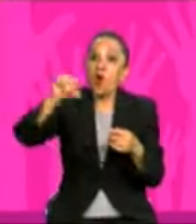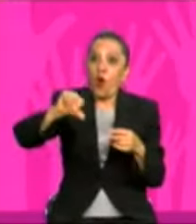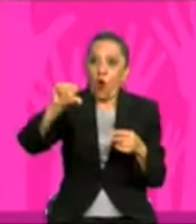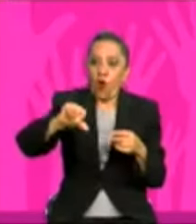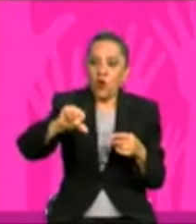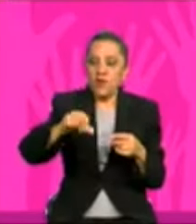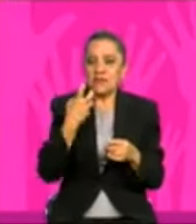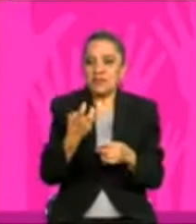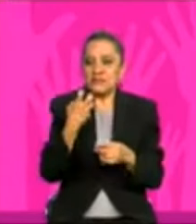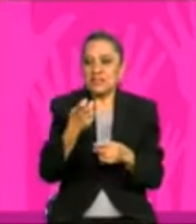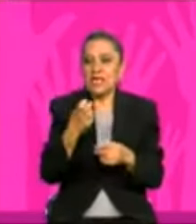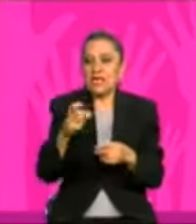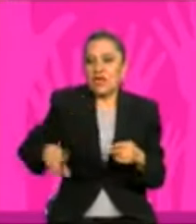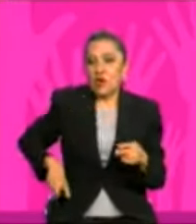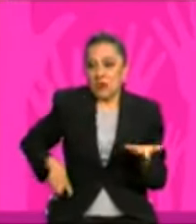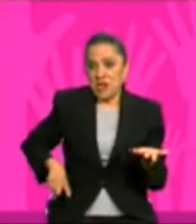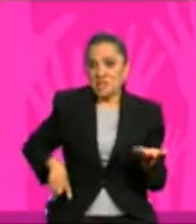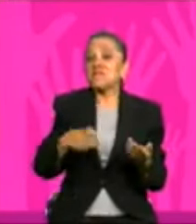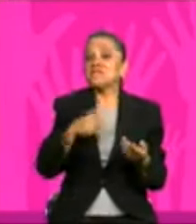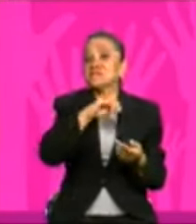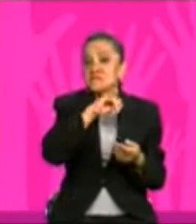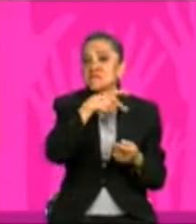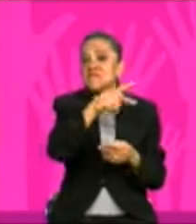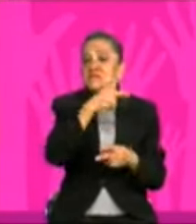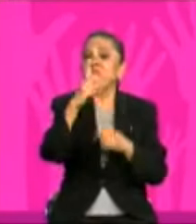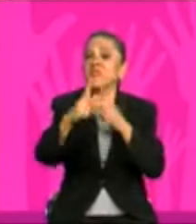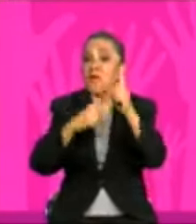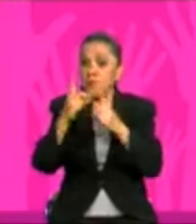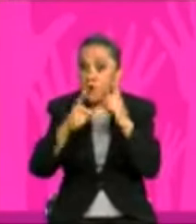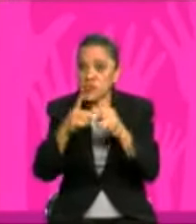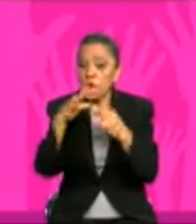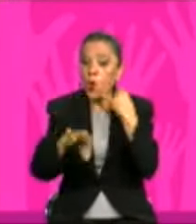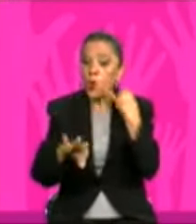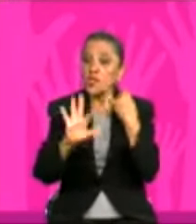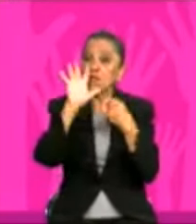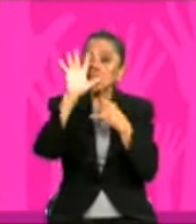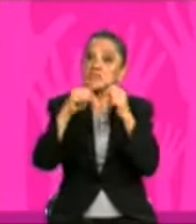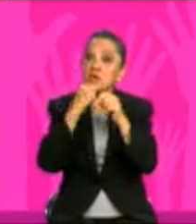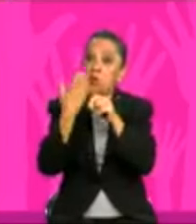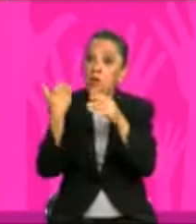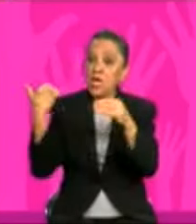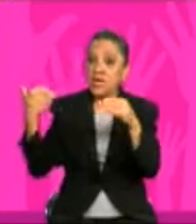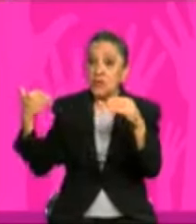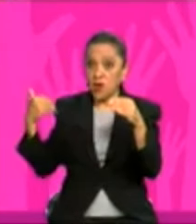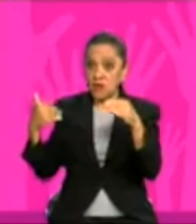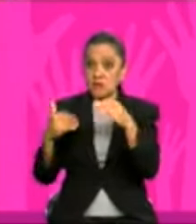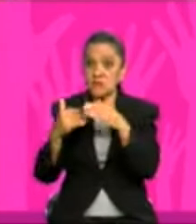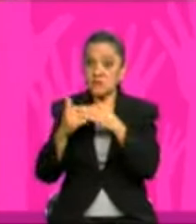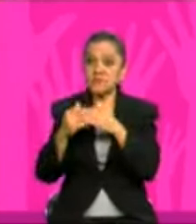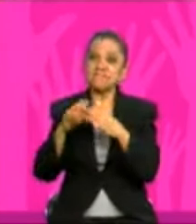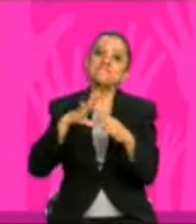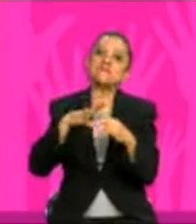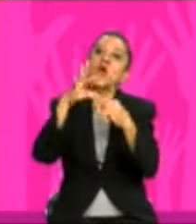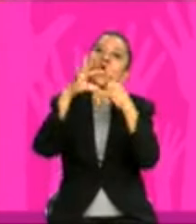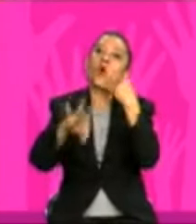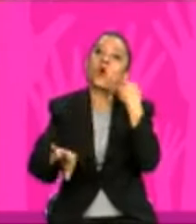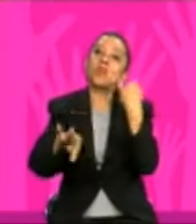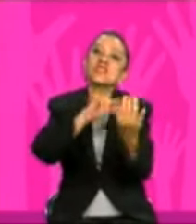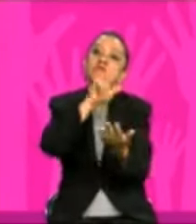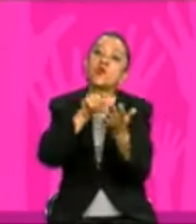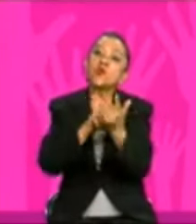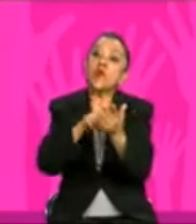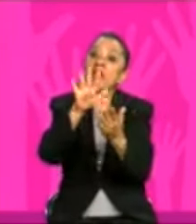gobernador es deportista y en los últimos 5 años hemos tenido el último lugar en todas